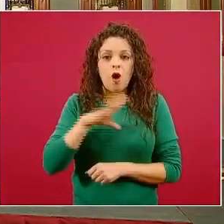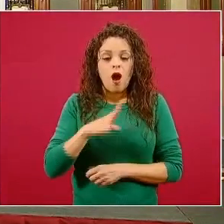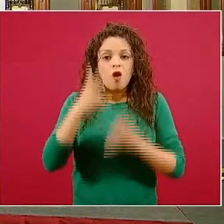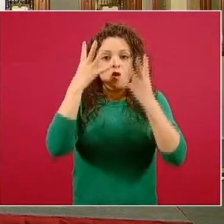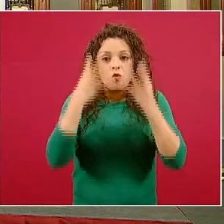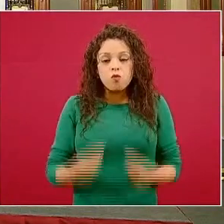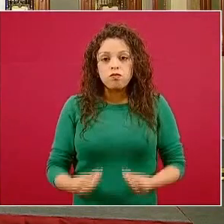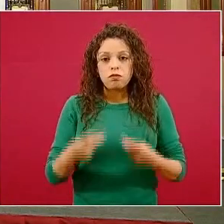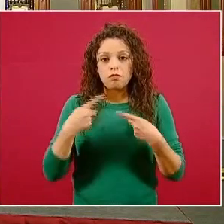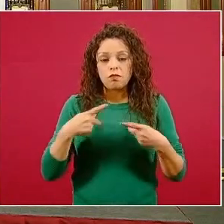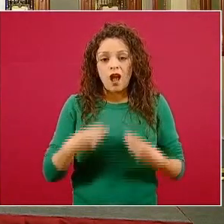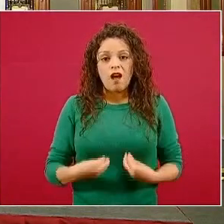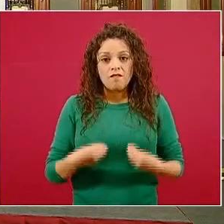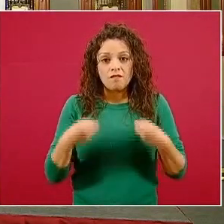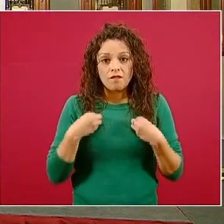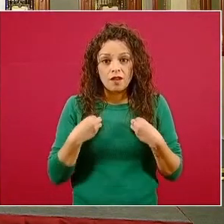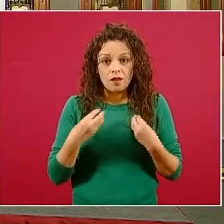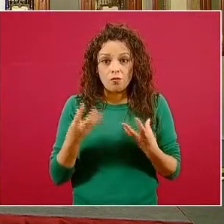poblado, tan